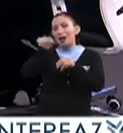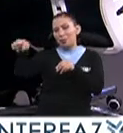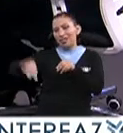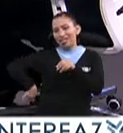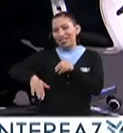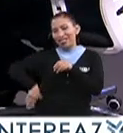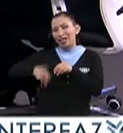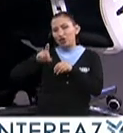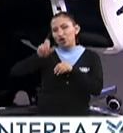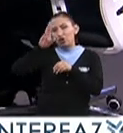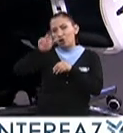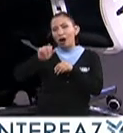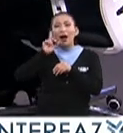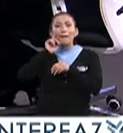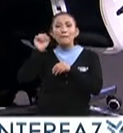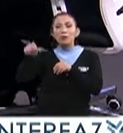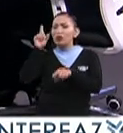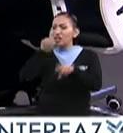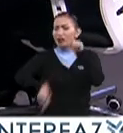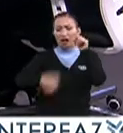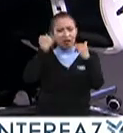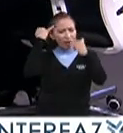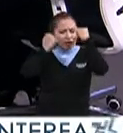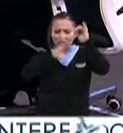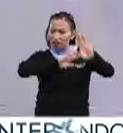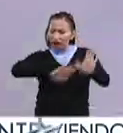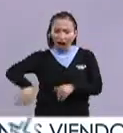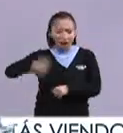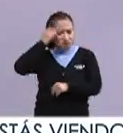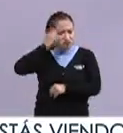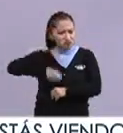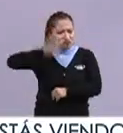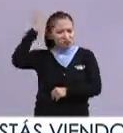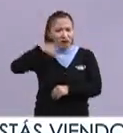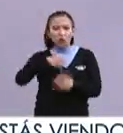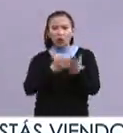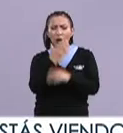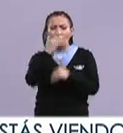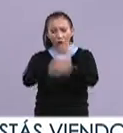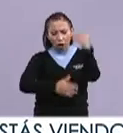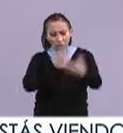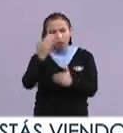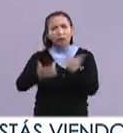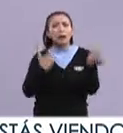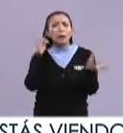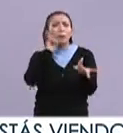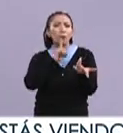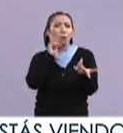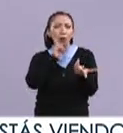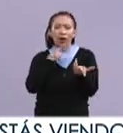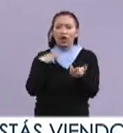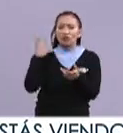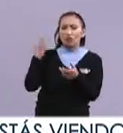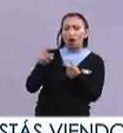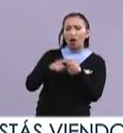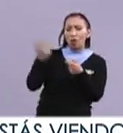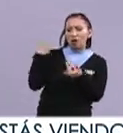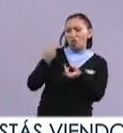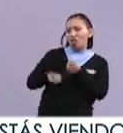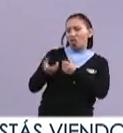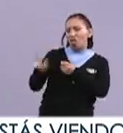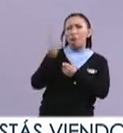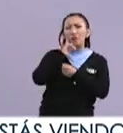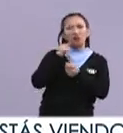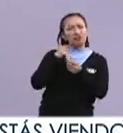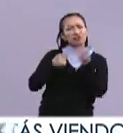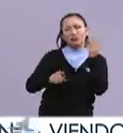mencionaba la doctora Flavia, de romper estos estereotipos y entre otras cosas, ¿no? Cosificación de la mujer, estereotipos